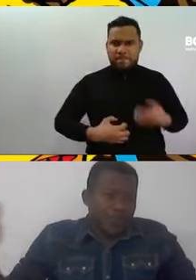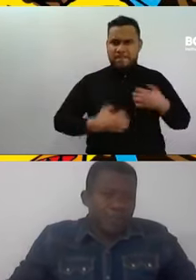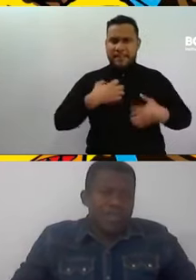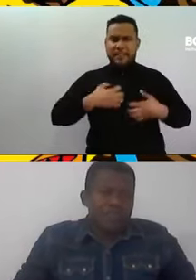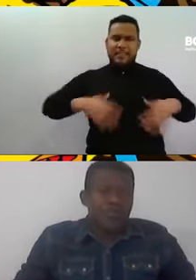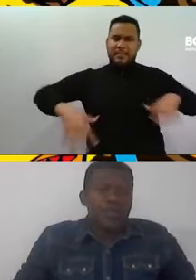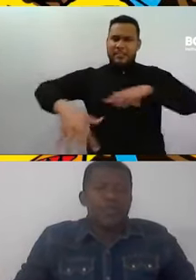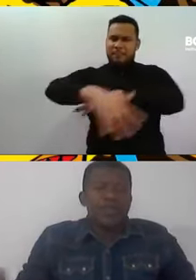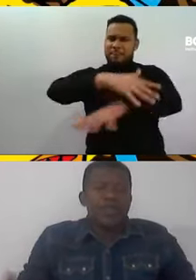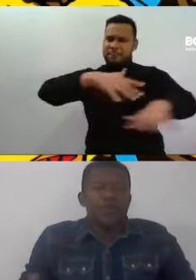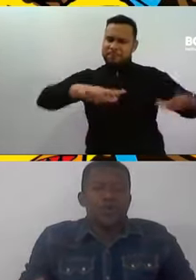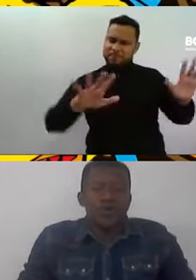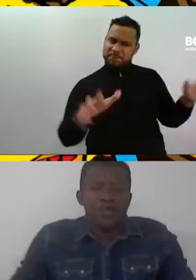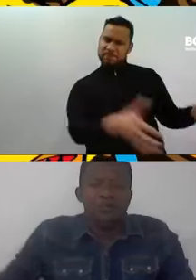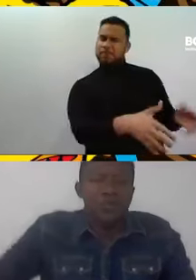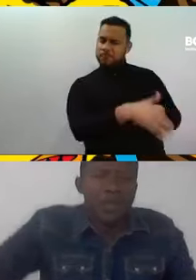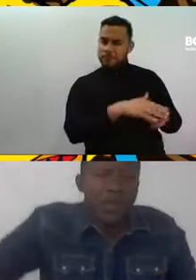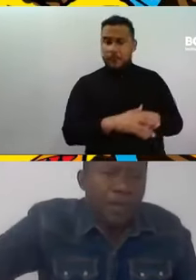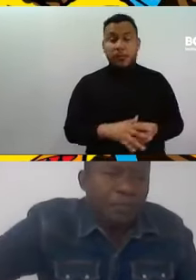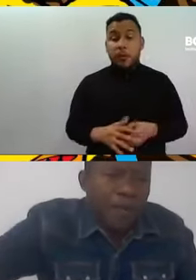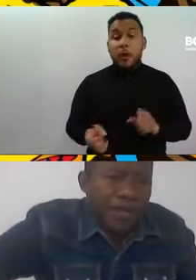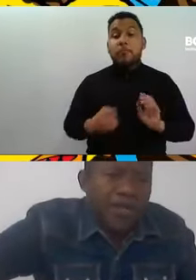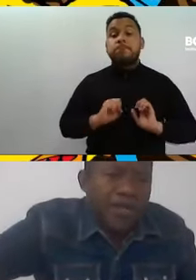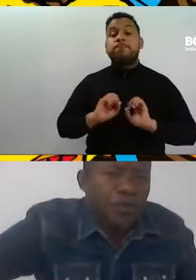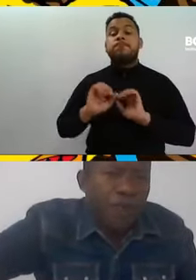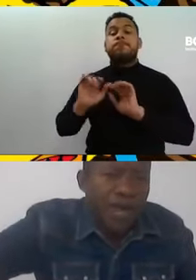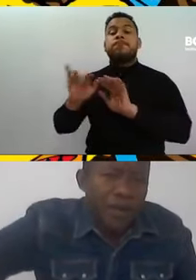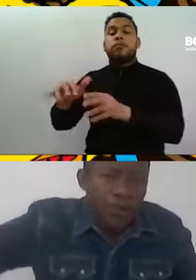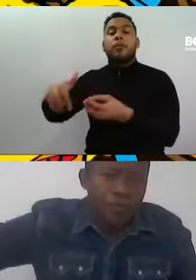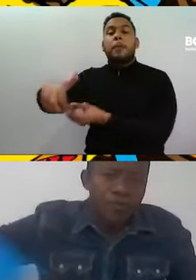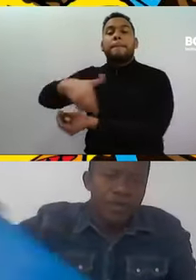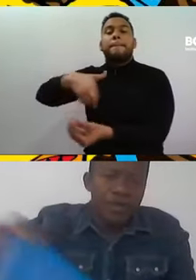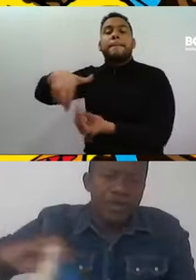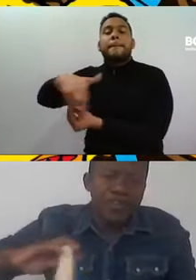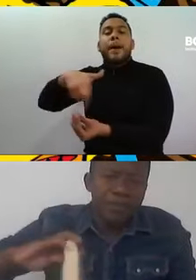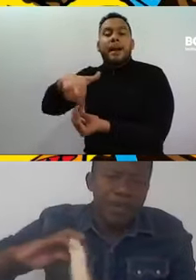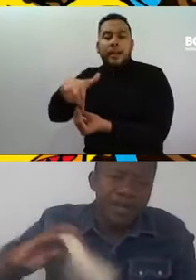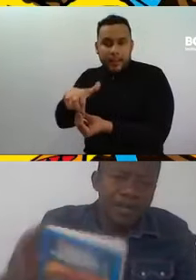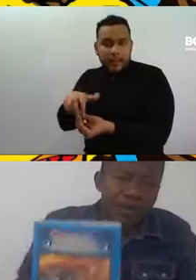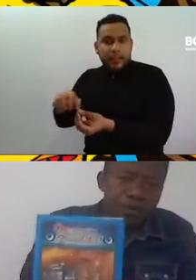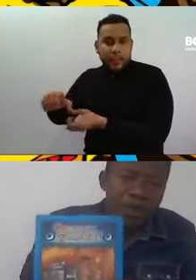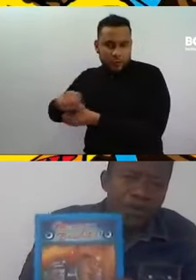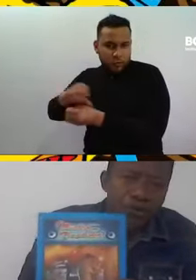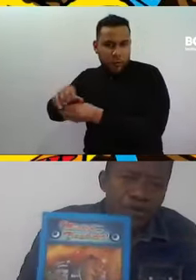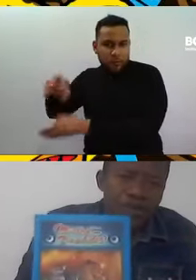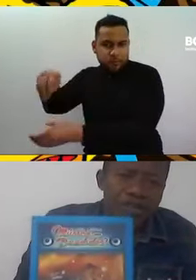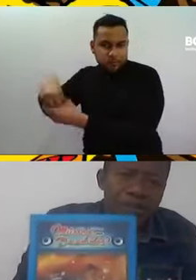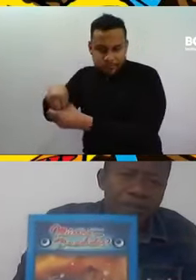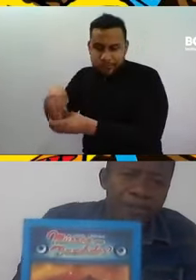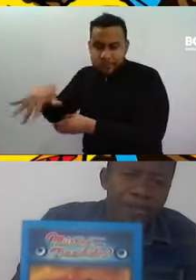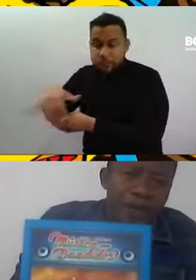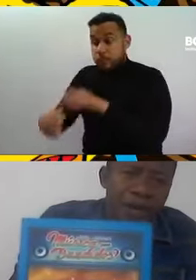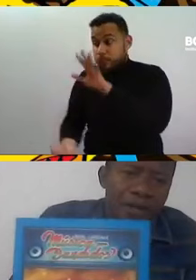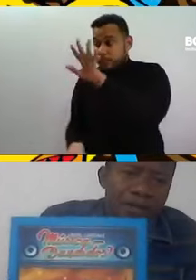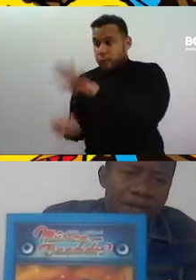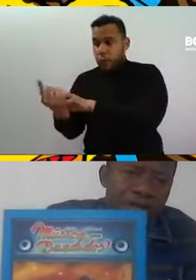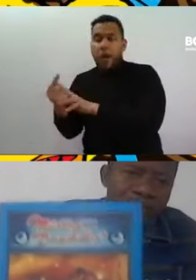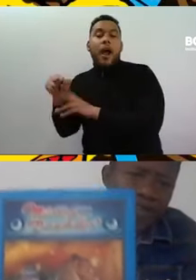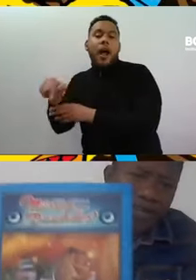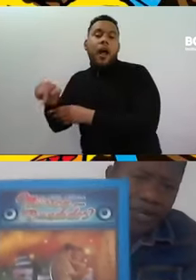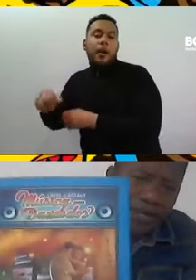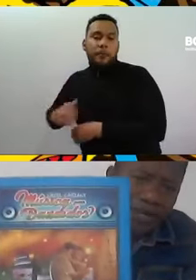Entonces esas migraciones dieron origen al palenque urbano. Y ese palenque urbano dio origen a